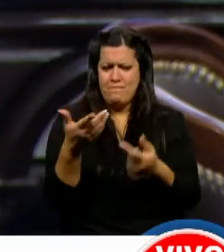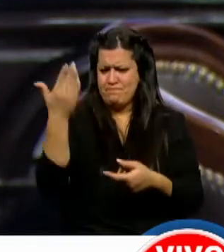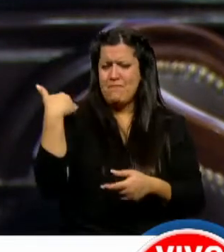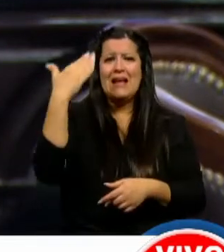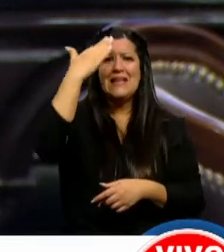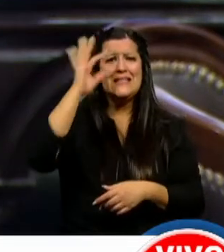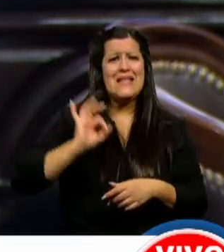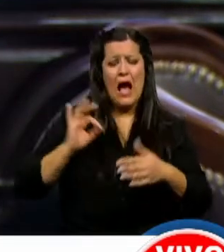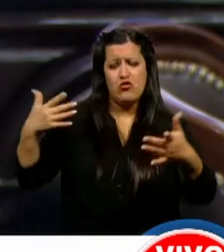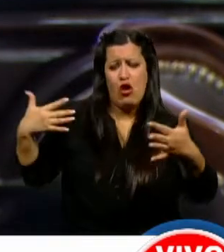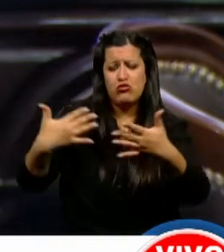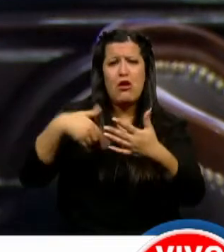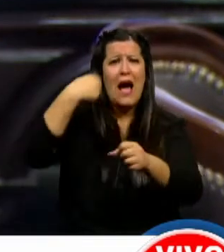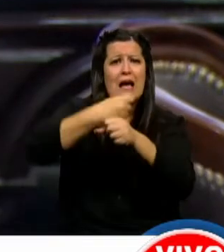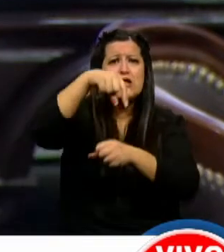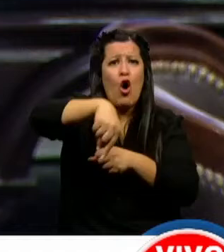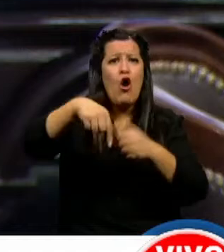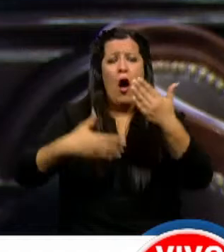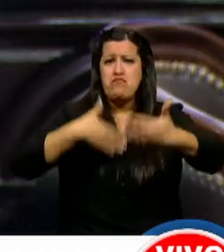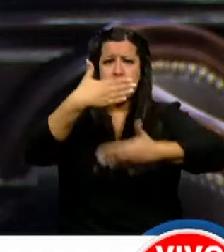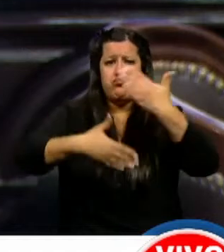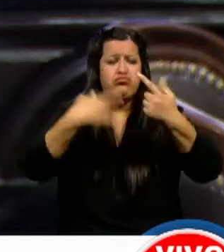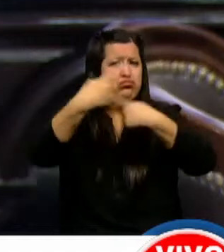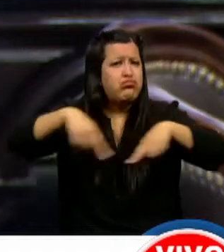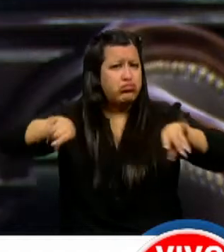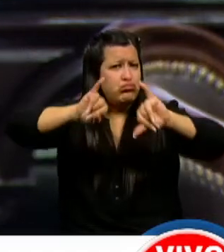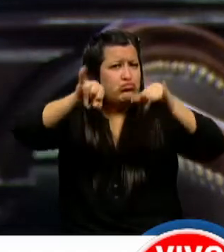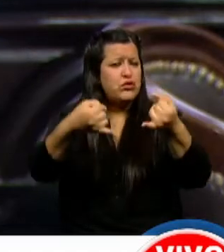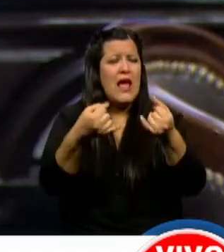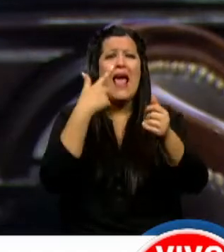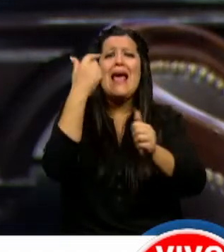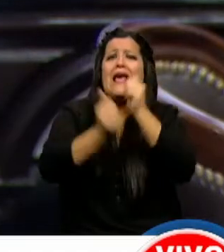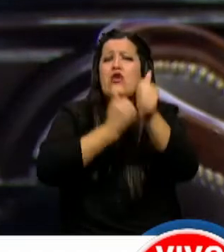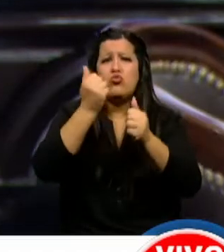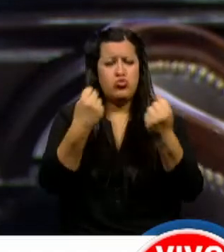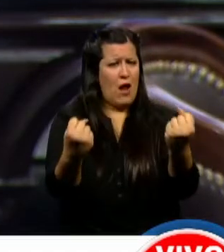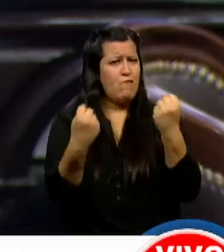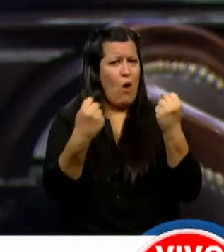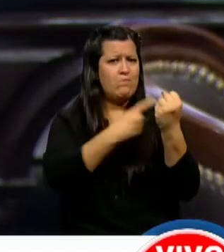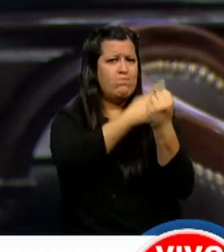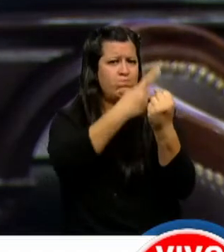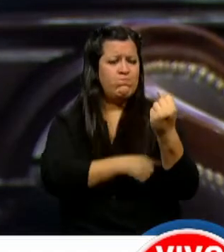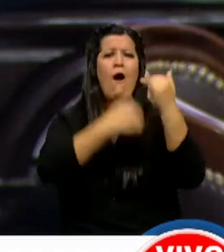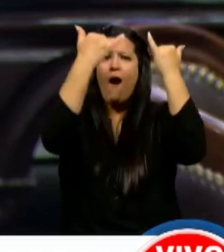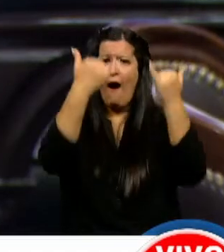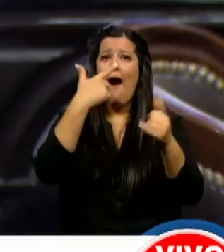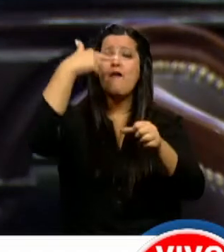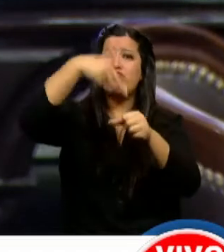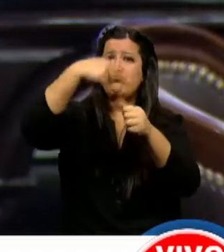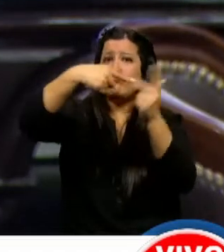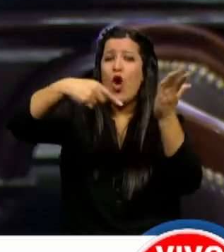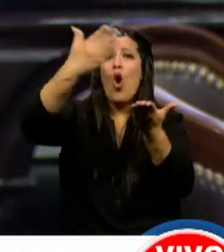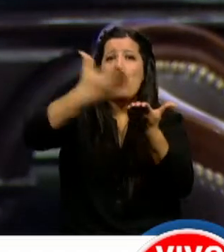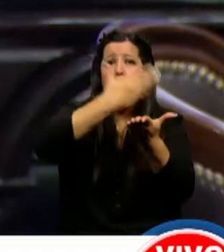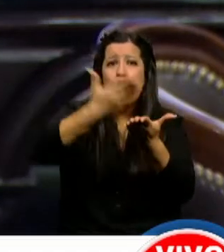15 años desarrollar efectivamente una industria potente, produciendo y